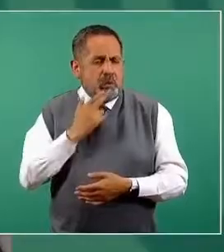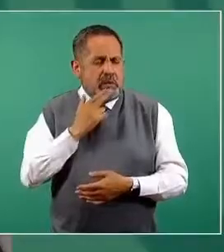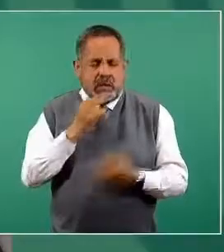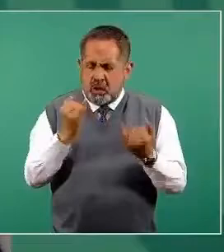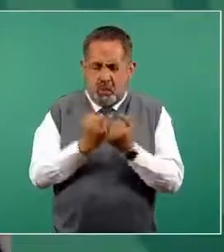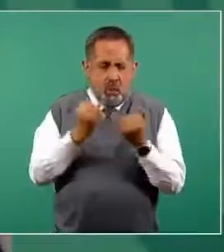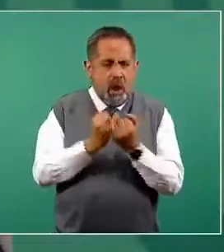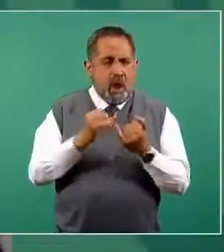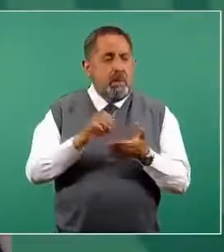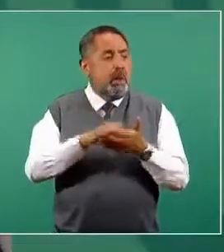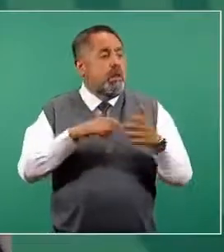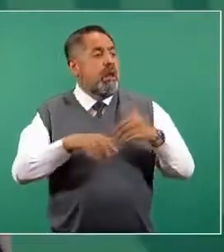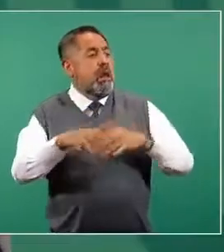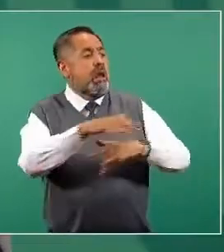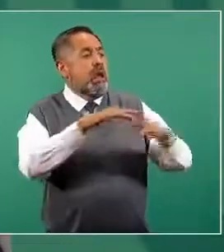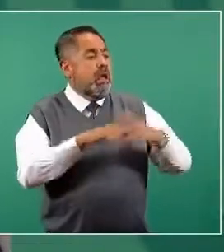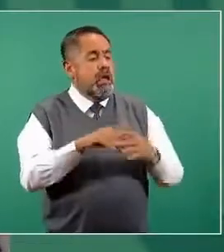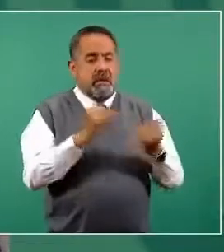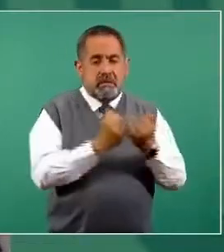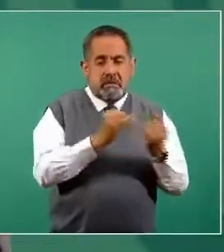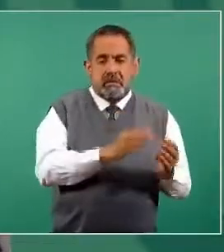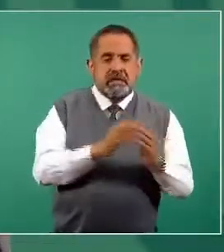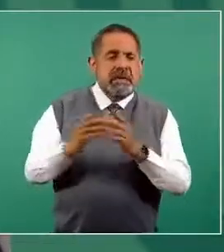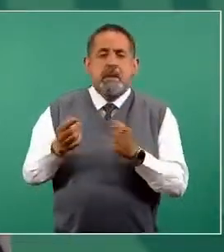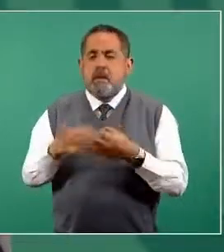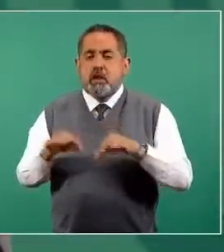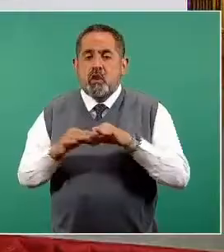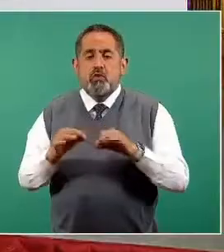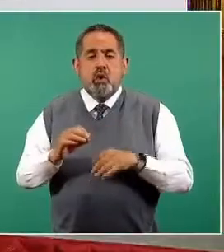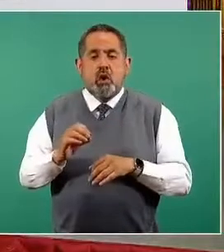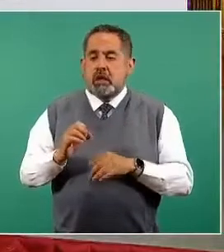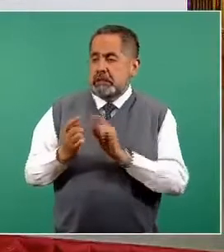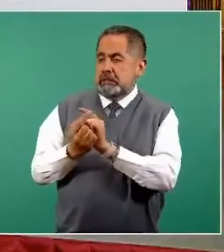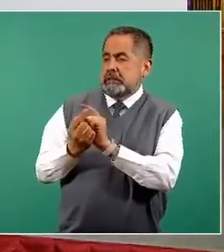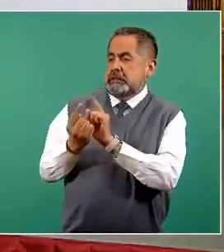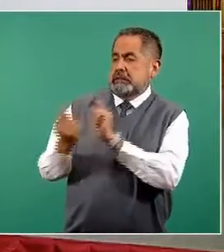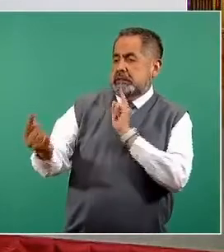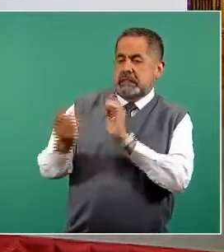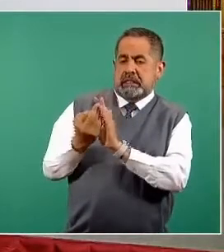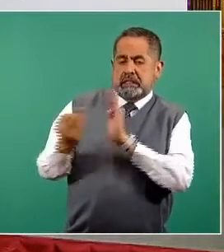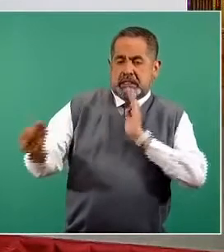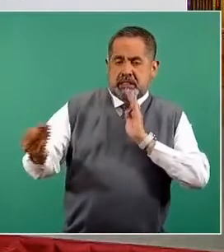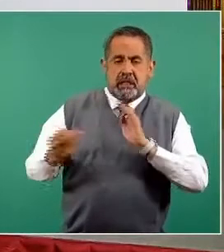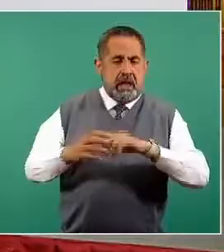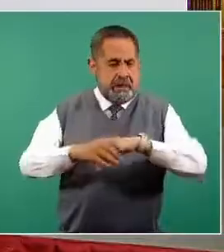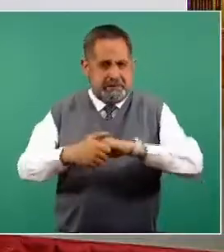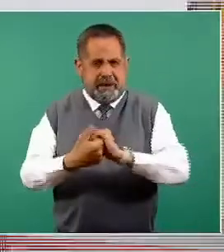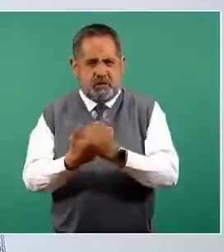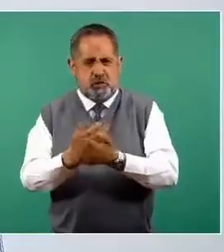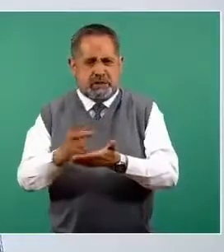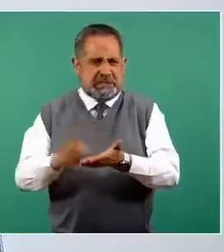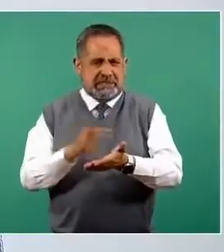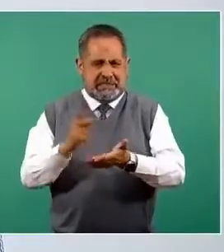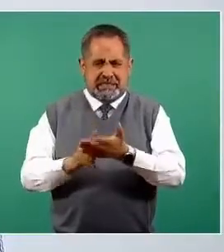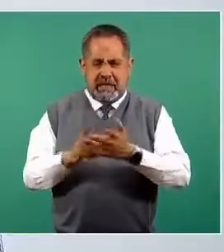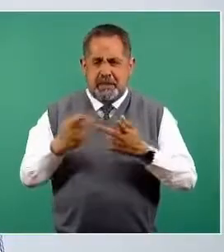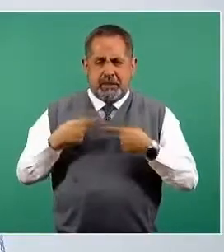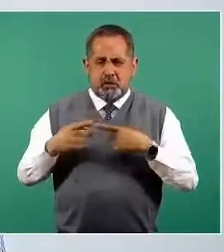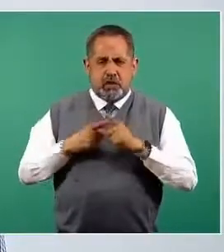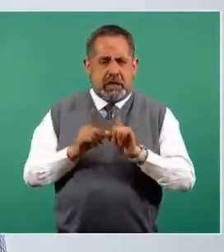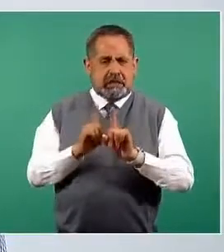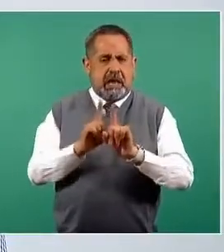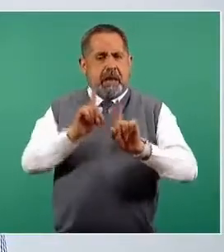estas actividades, sobre todo las relacionadas a la sana distancia, la higiene constante de manos, la separación entre